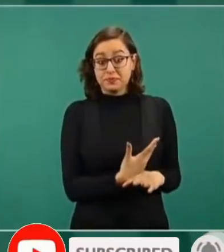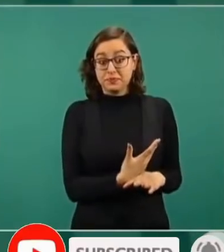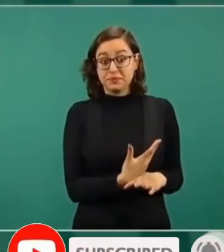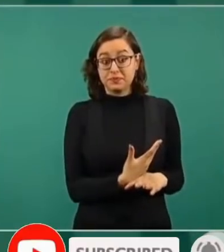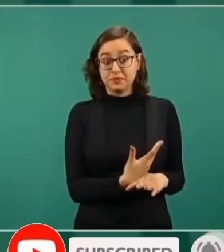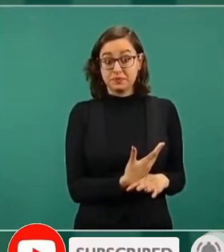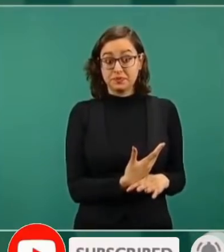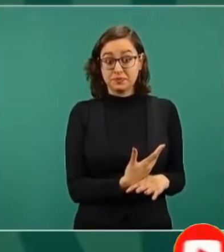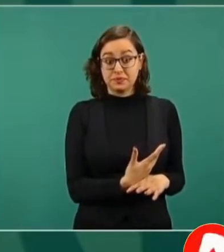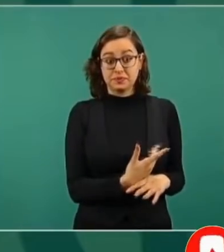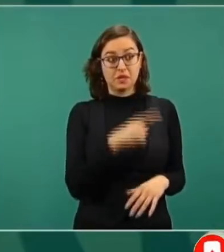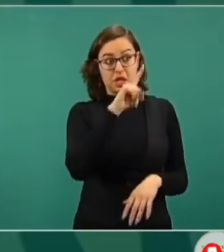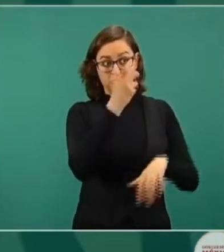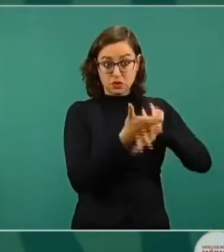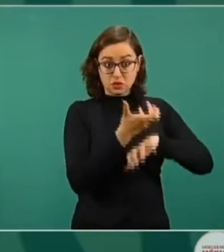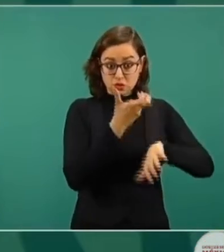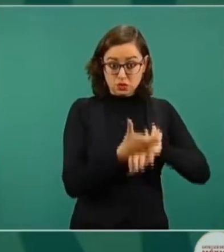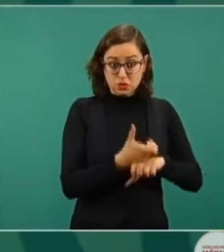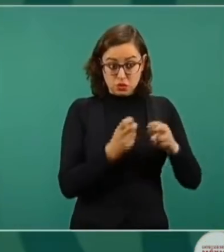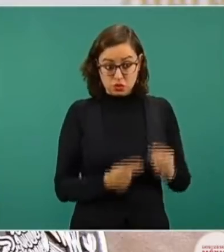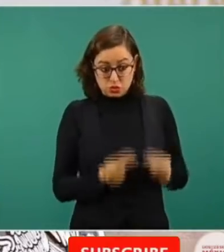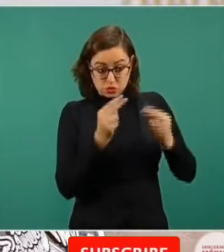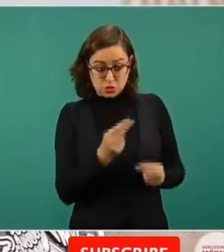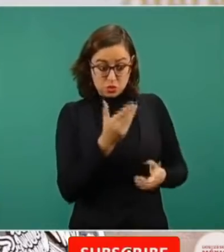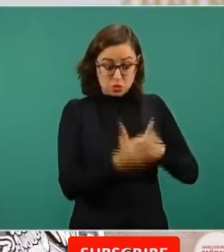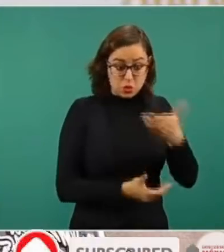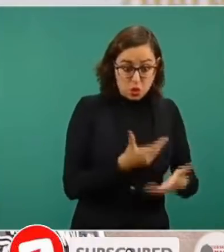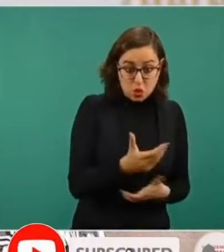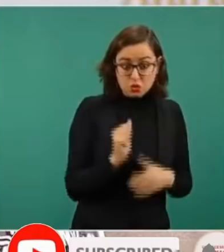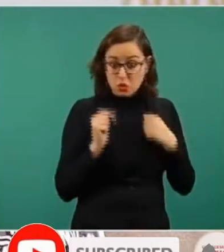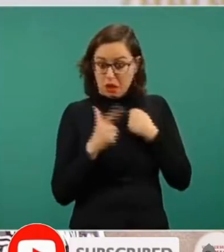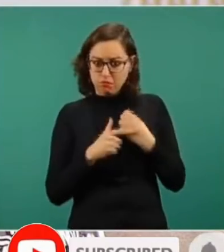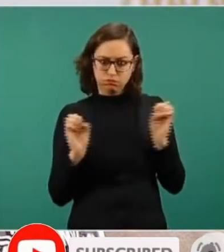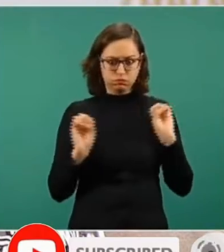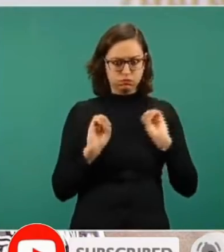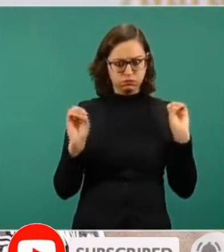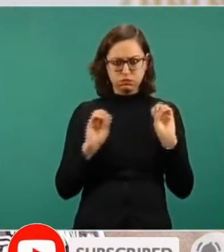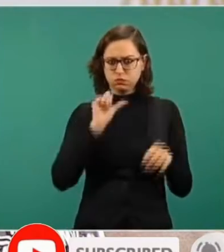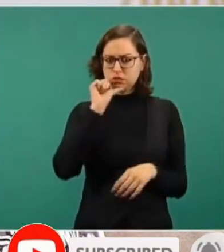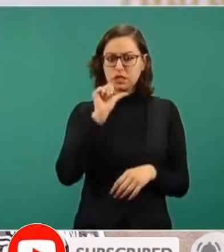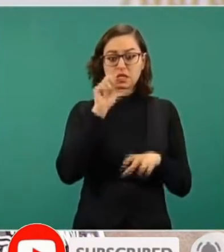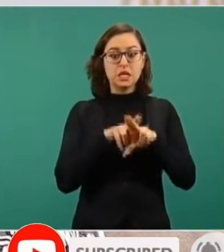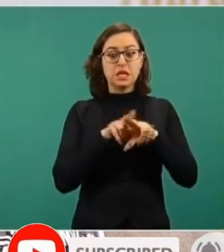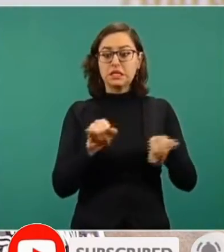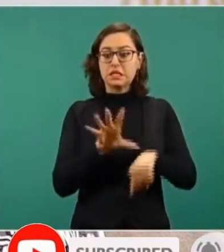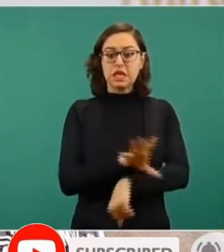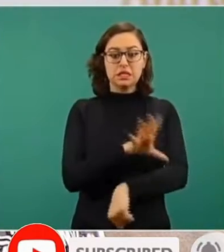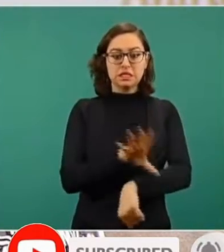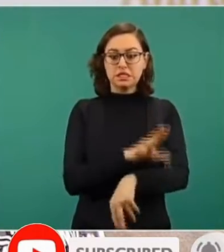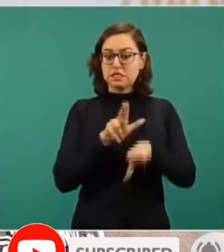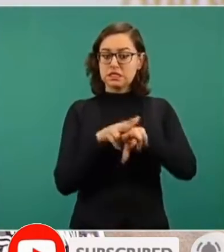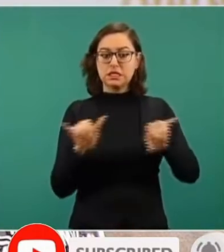los negociadores norteamericanos, ni en electricidad, ni en el petróleo. O